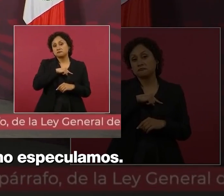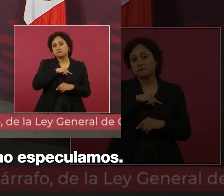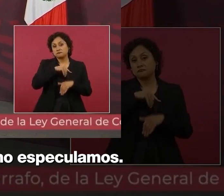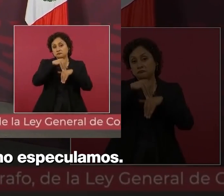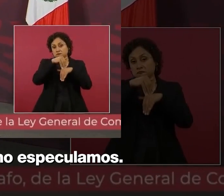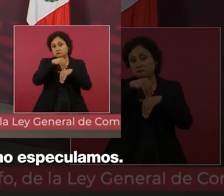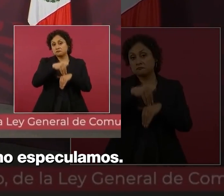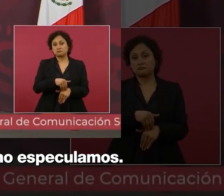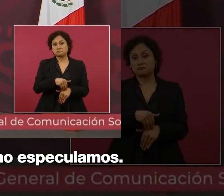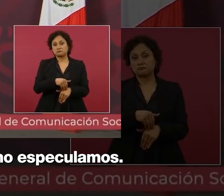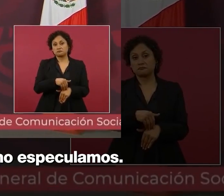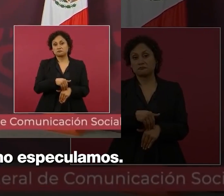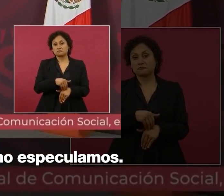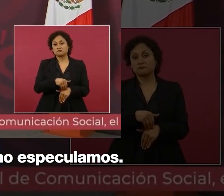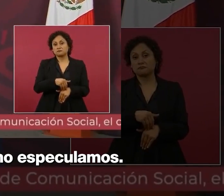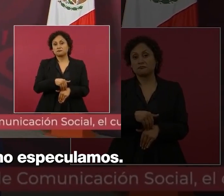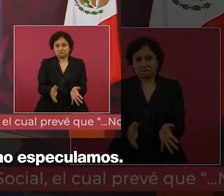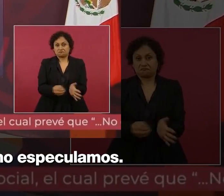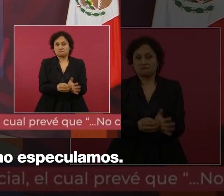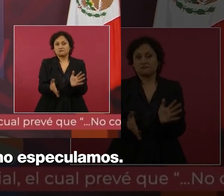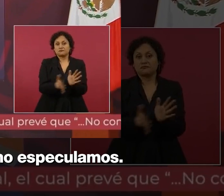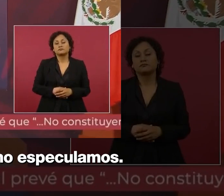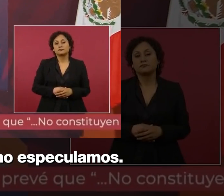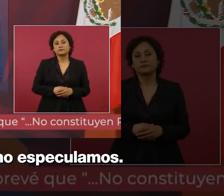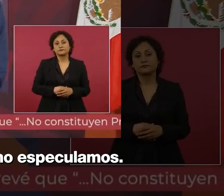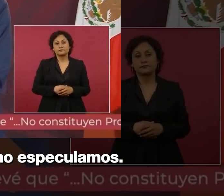conformidad con lo que establece el marco legal y no